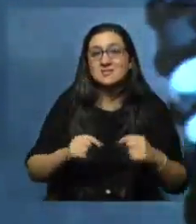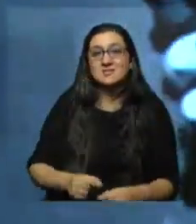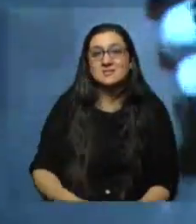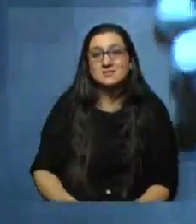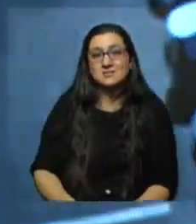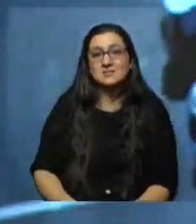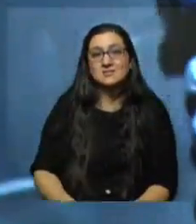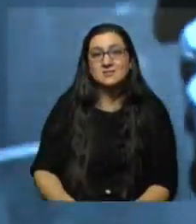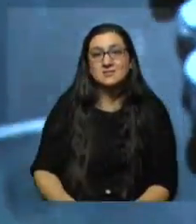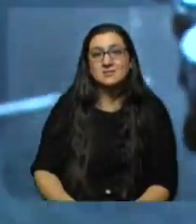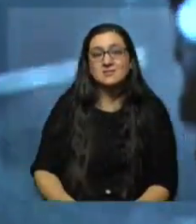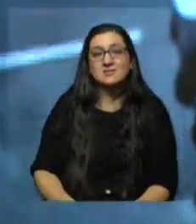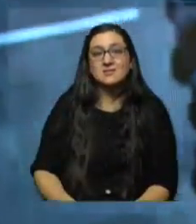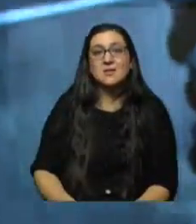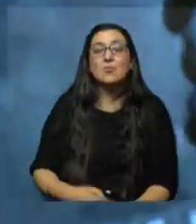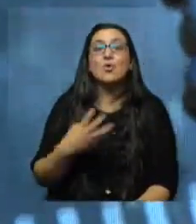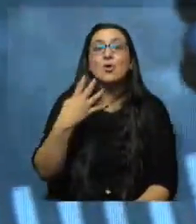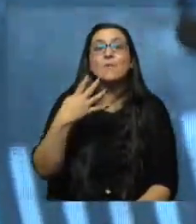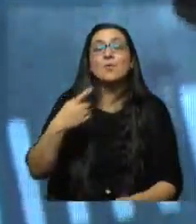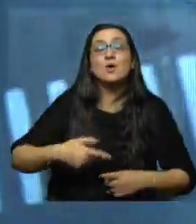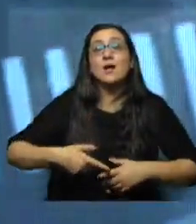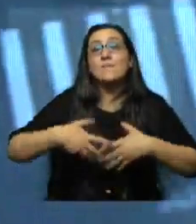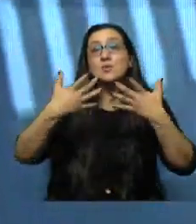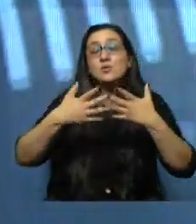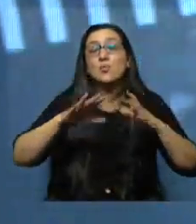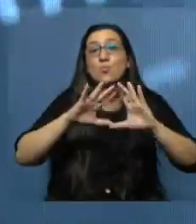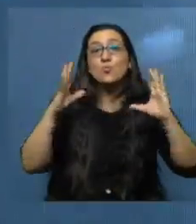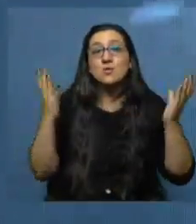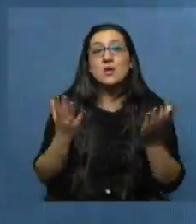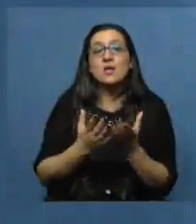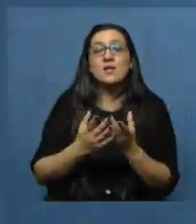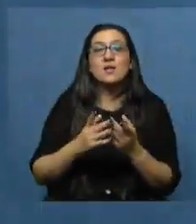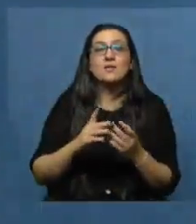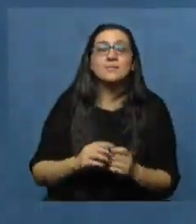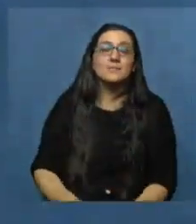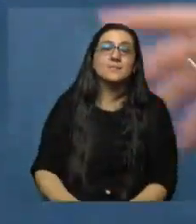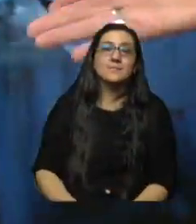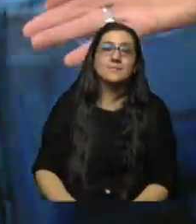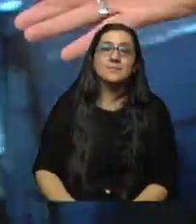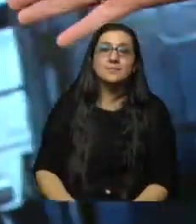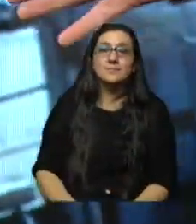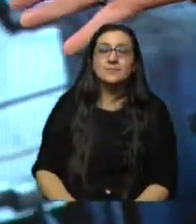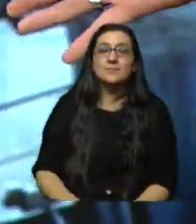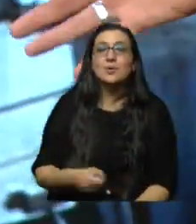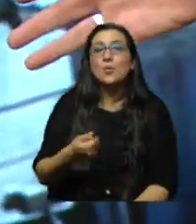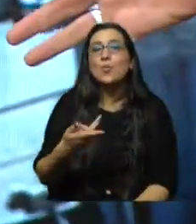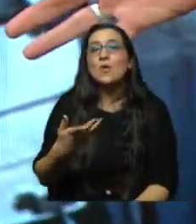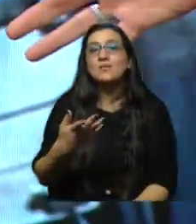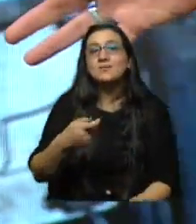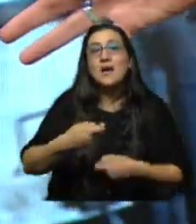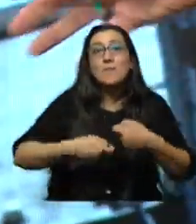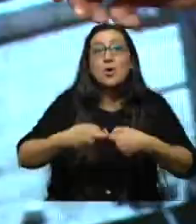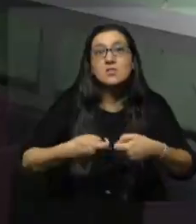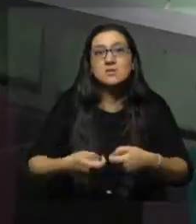4 estrellas en el escudo por los 4 campeonatos mundiales, los 2 Juegos Olímpicos que fueron mundiales, más los 2 mundiales del 30 y 50, pero, sin duda. ¿En cuántas pencas